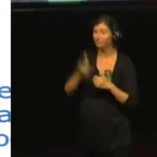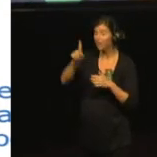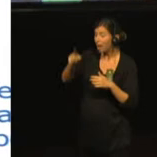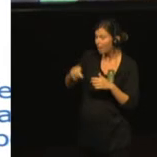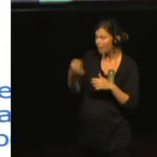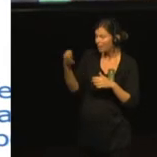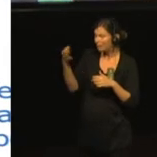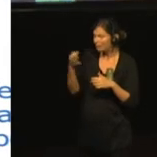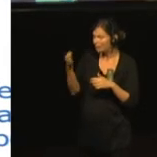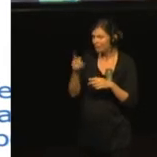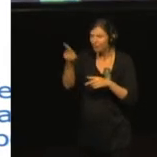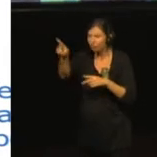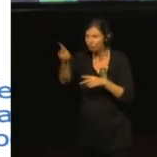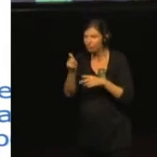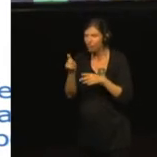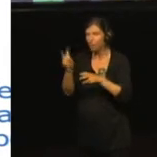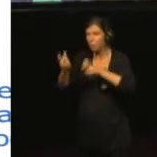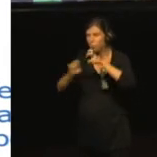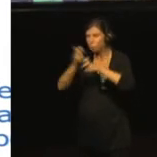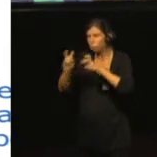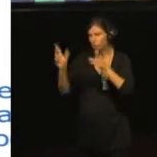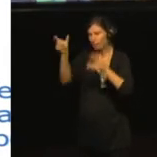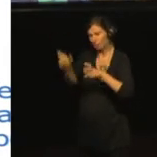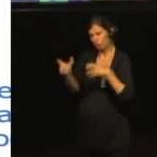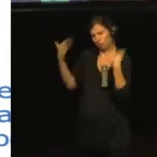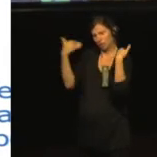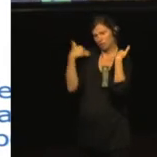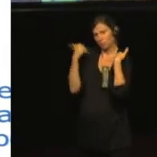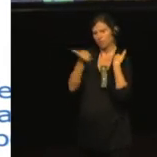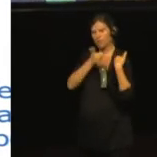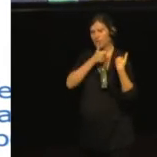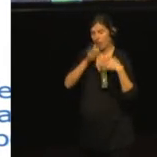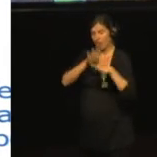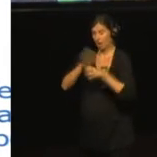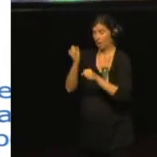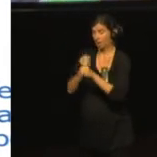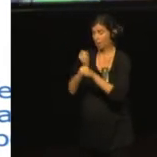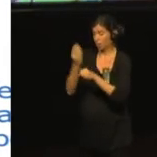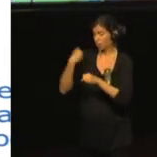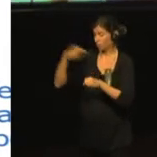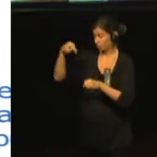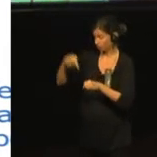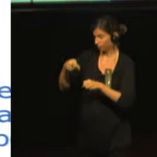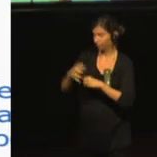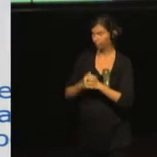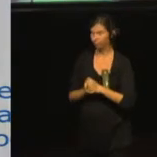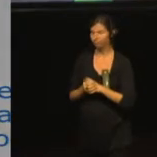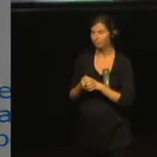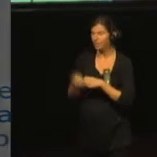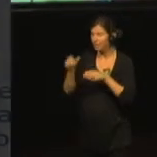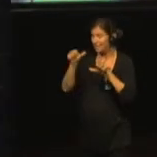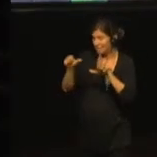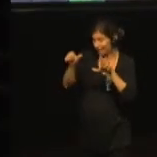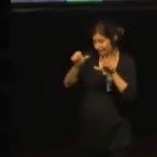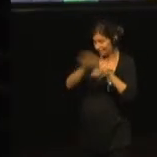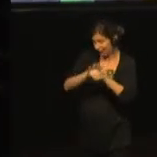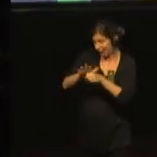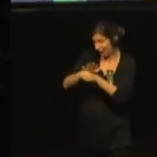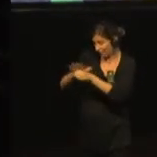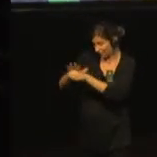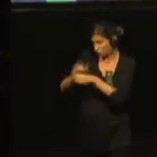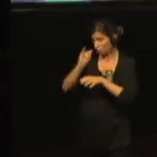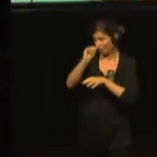responsables para estas tareas. Se eligieron 6 ámbitos de IDEE. Uno